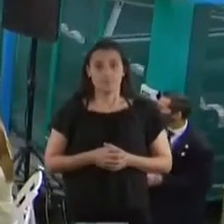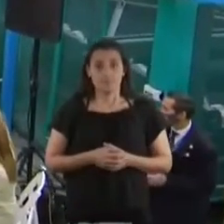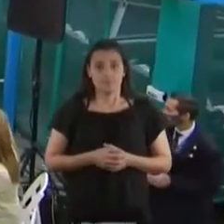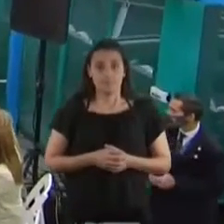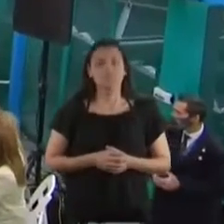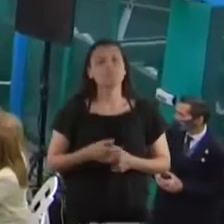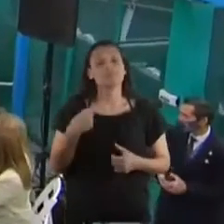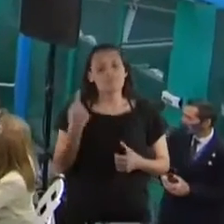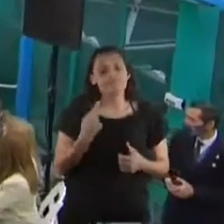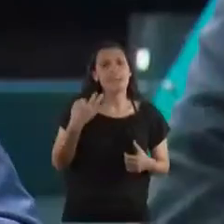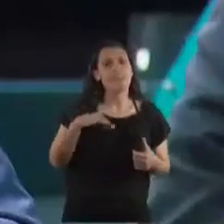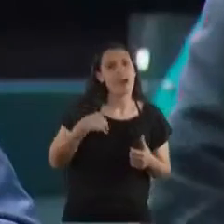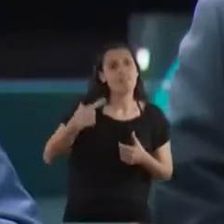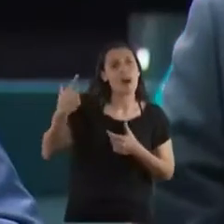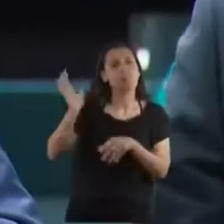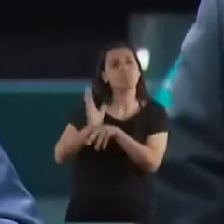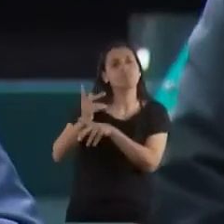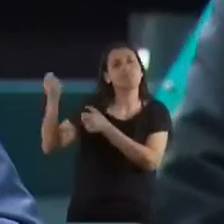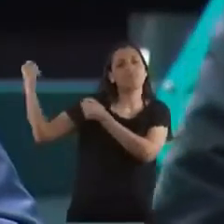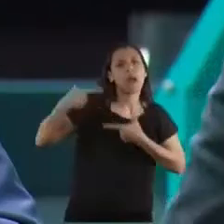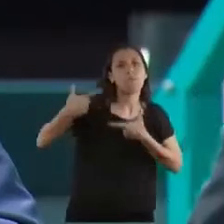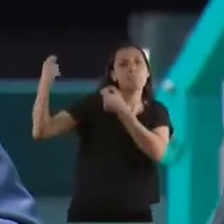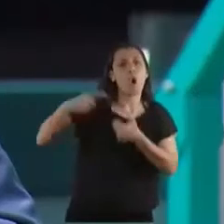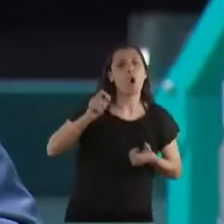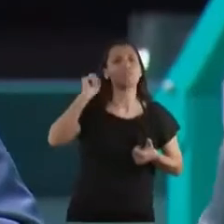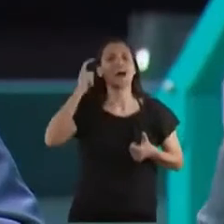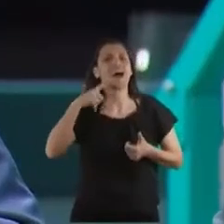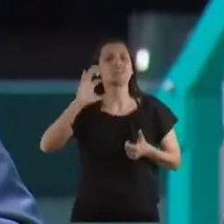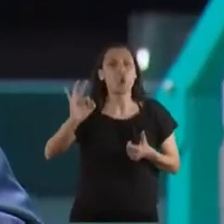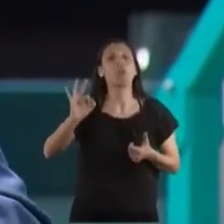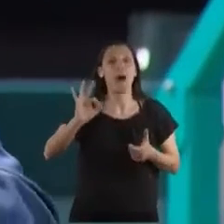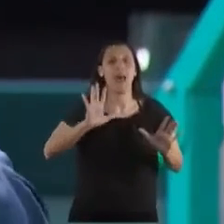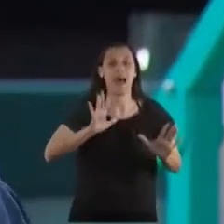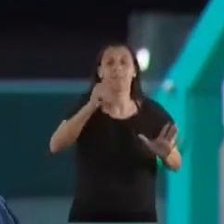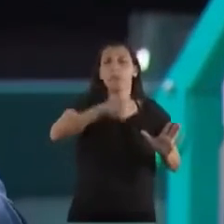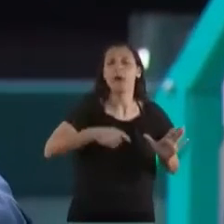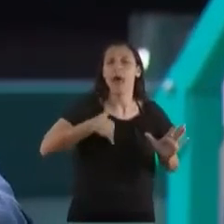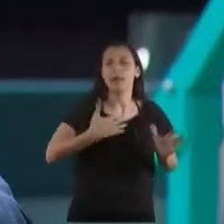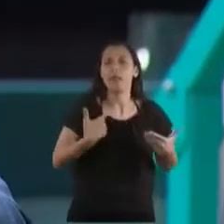Tenemos que importar gasoil para que la Argentina siga produciendo.